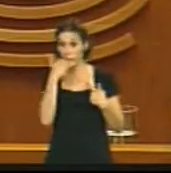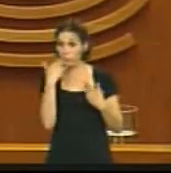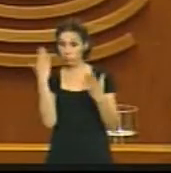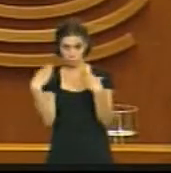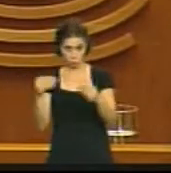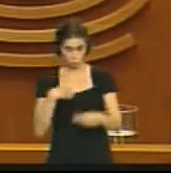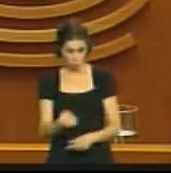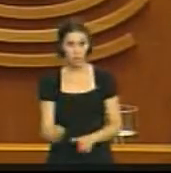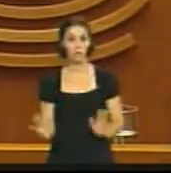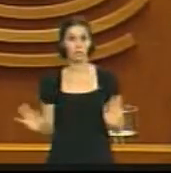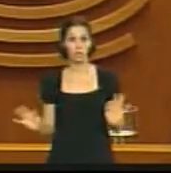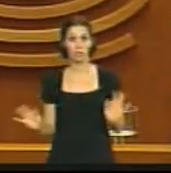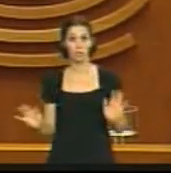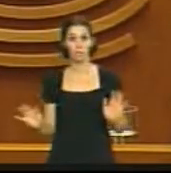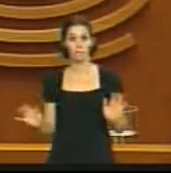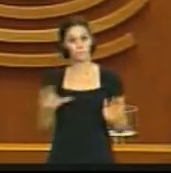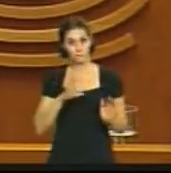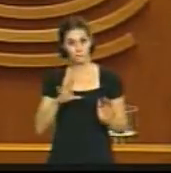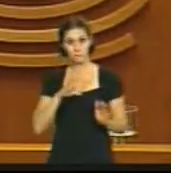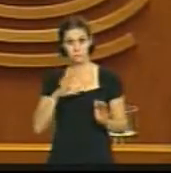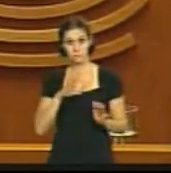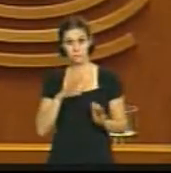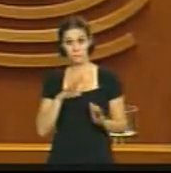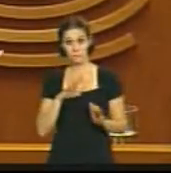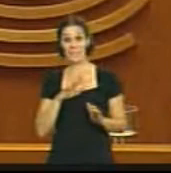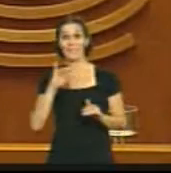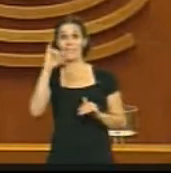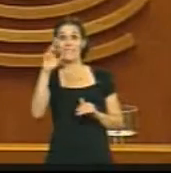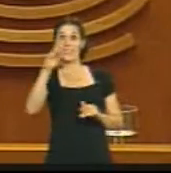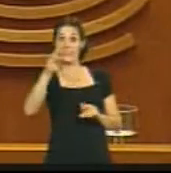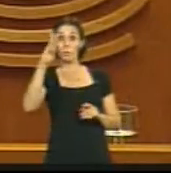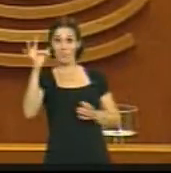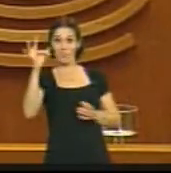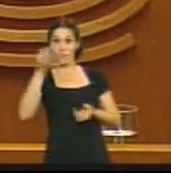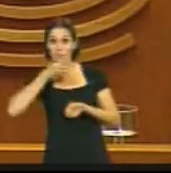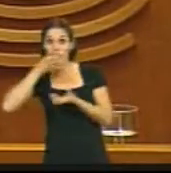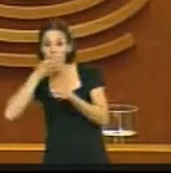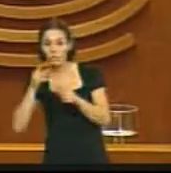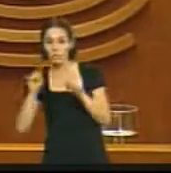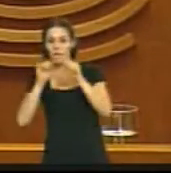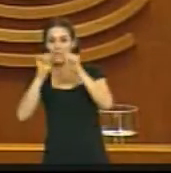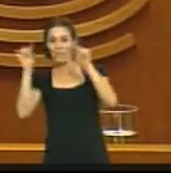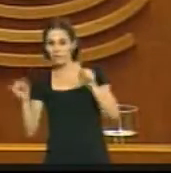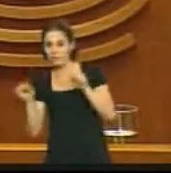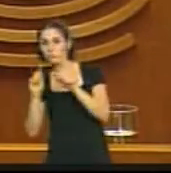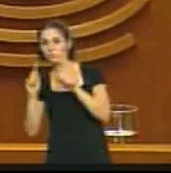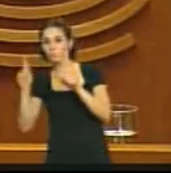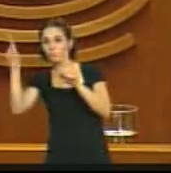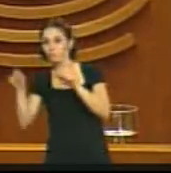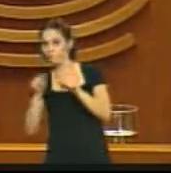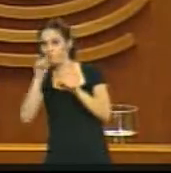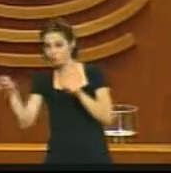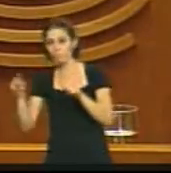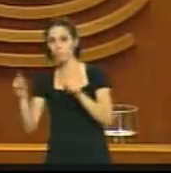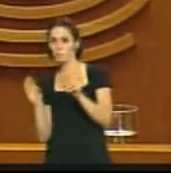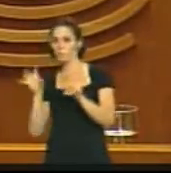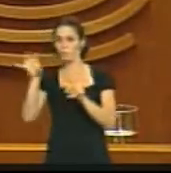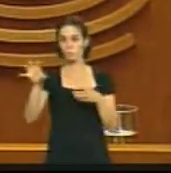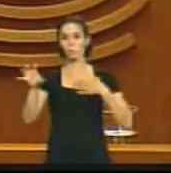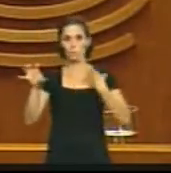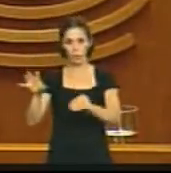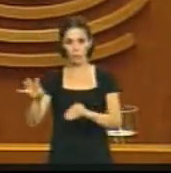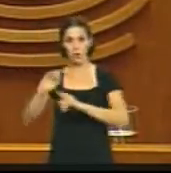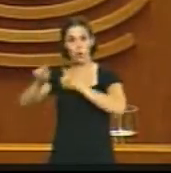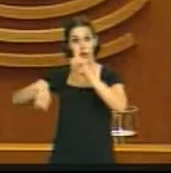entendido, que pongamos una tercera casilla en el IRPF en el tramo autonómico, que no es incompatible con las otras dos, pero que sirva